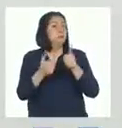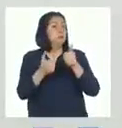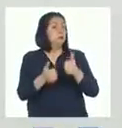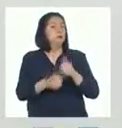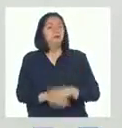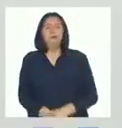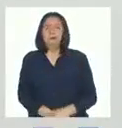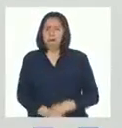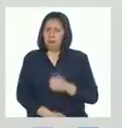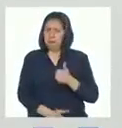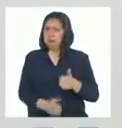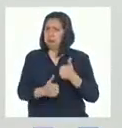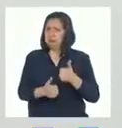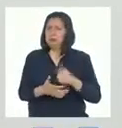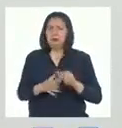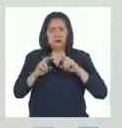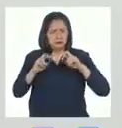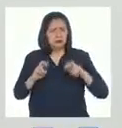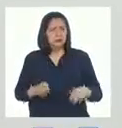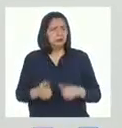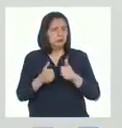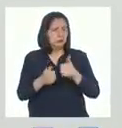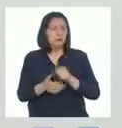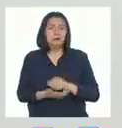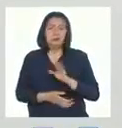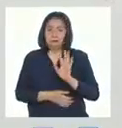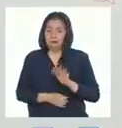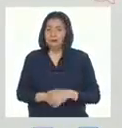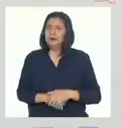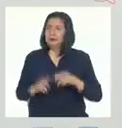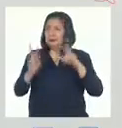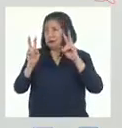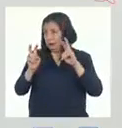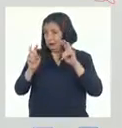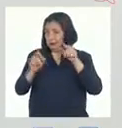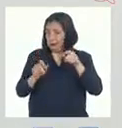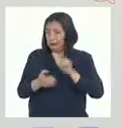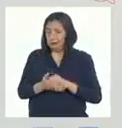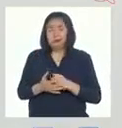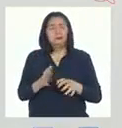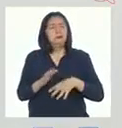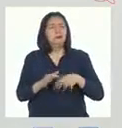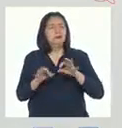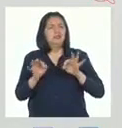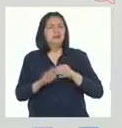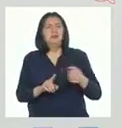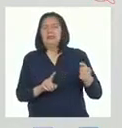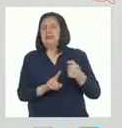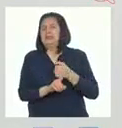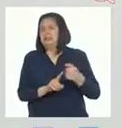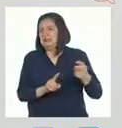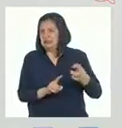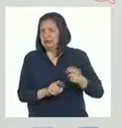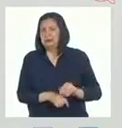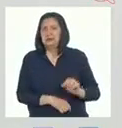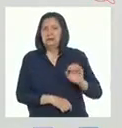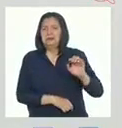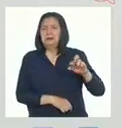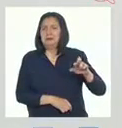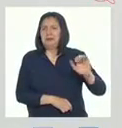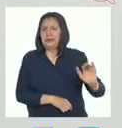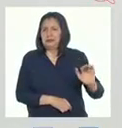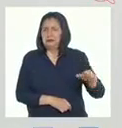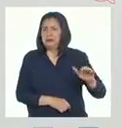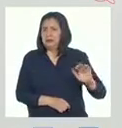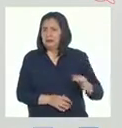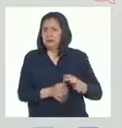bien, Olenka. Es un excelente análisis. Precisamente el tema principal del cuento es el maltrato que recibe Paco Yunque, un